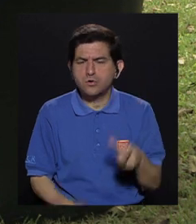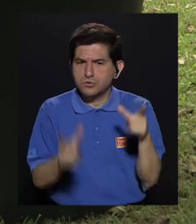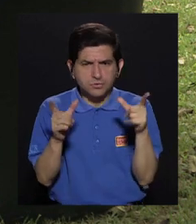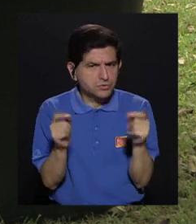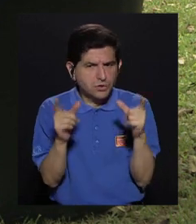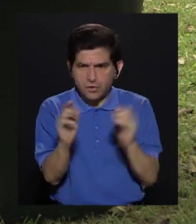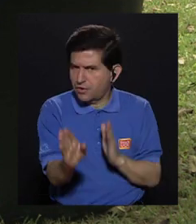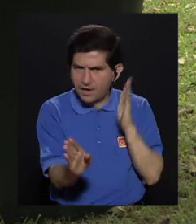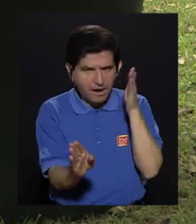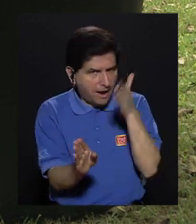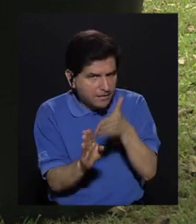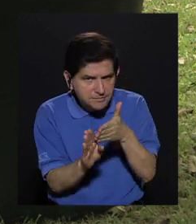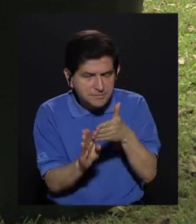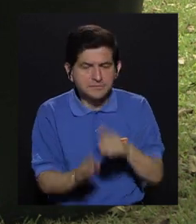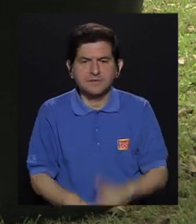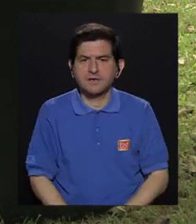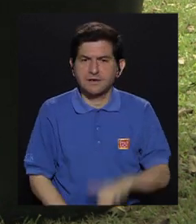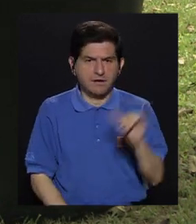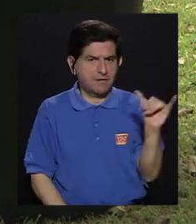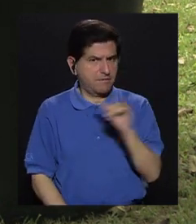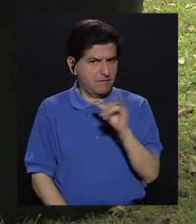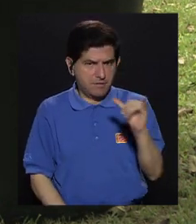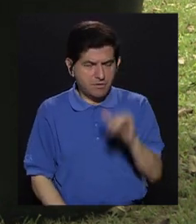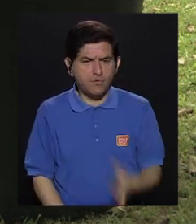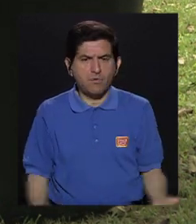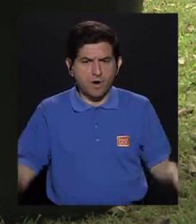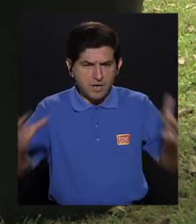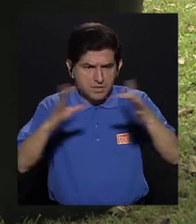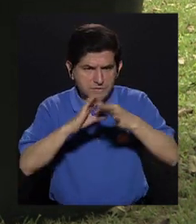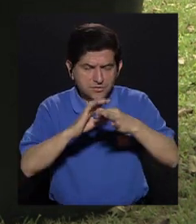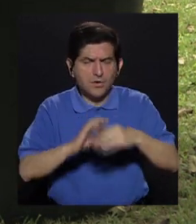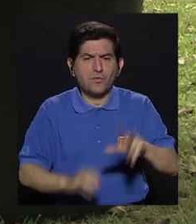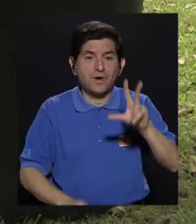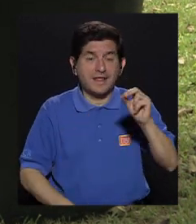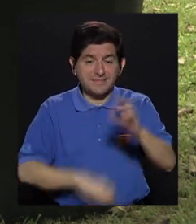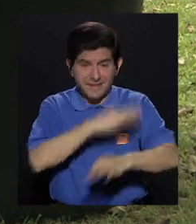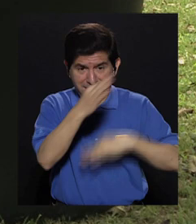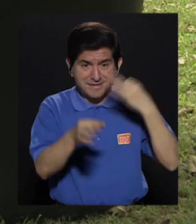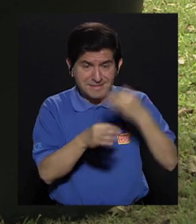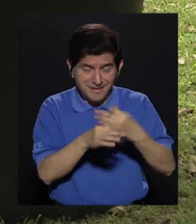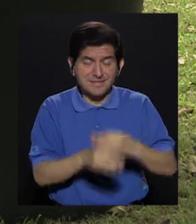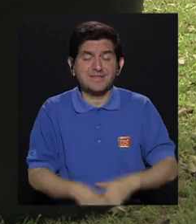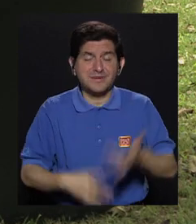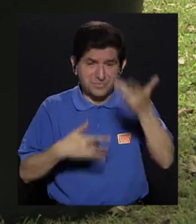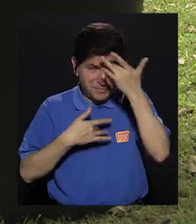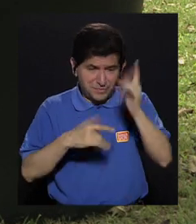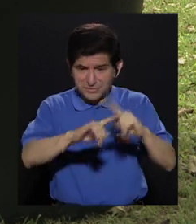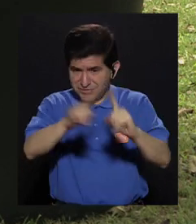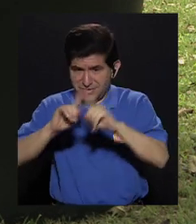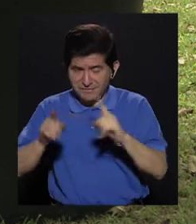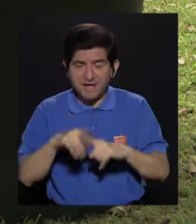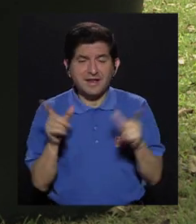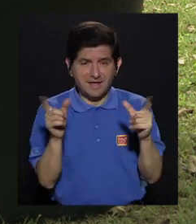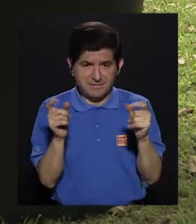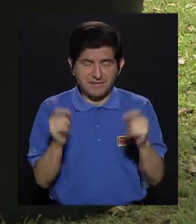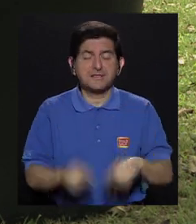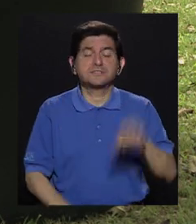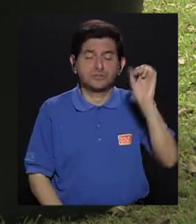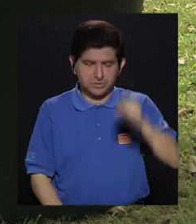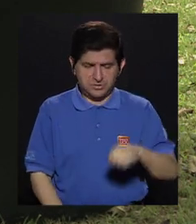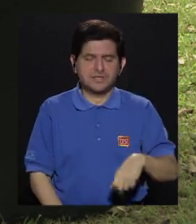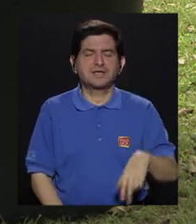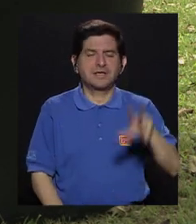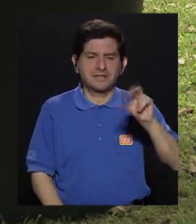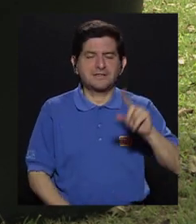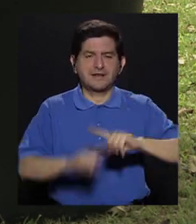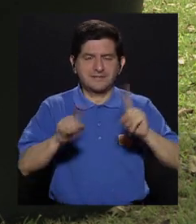no solo es cáncer pulmonar directo, sino que también se asocia a más de 30 tipos diferentes. Más de 30 tipos diferentes de cáncer en este momento